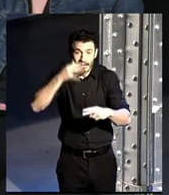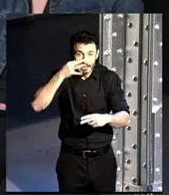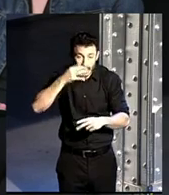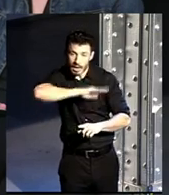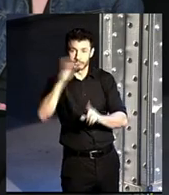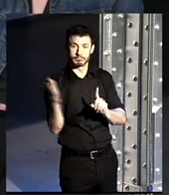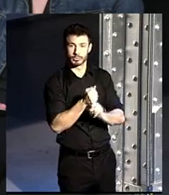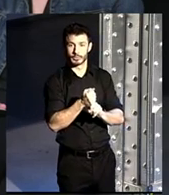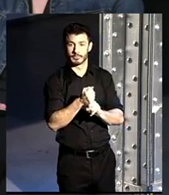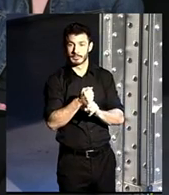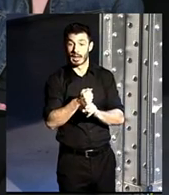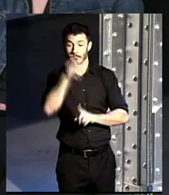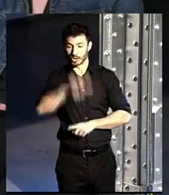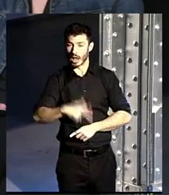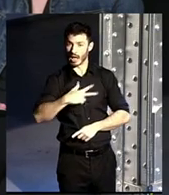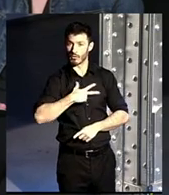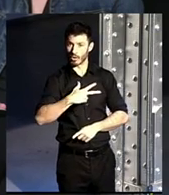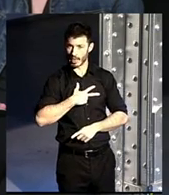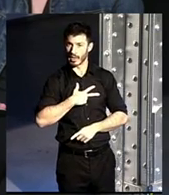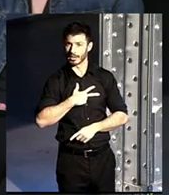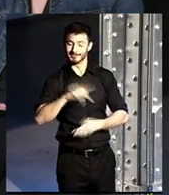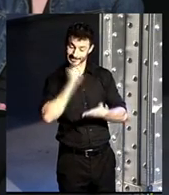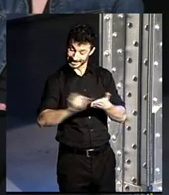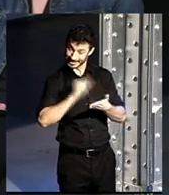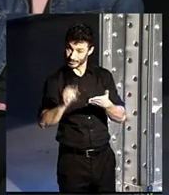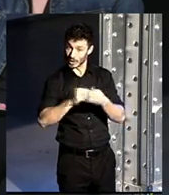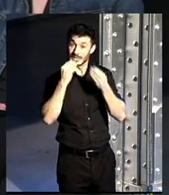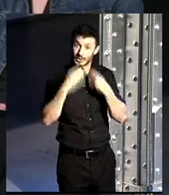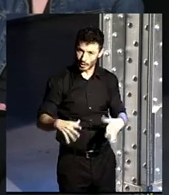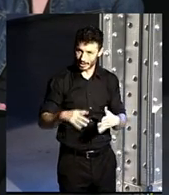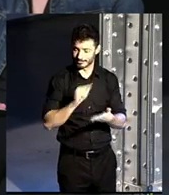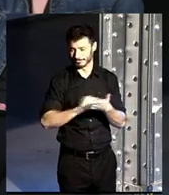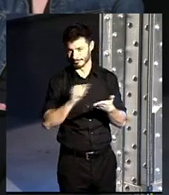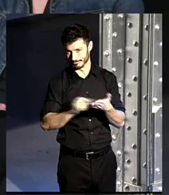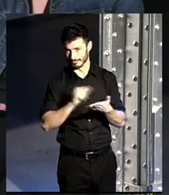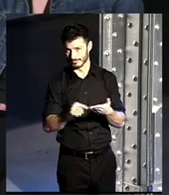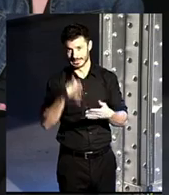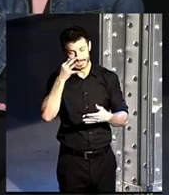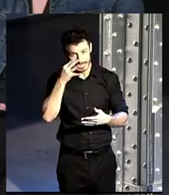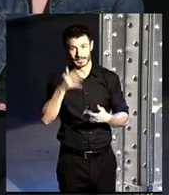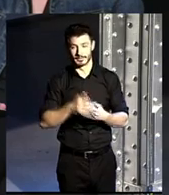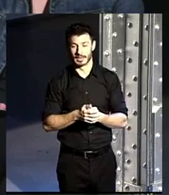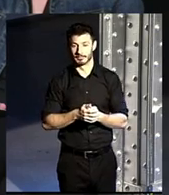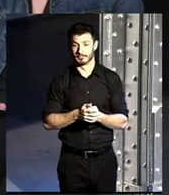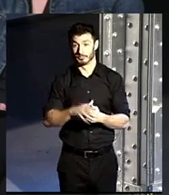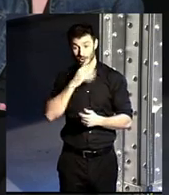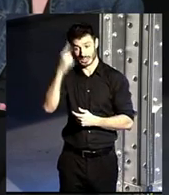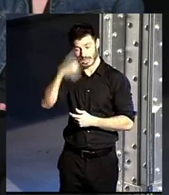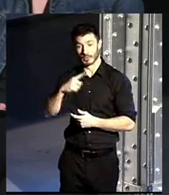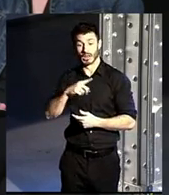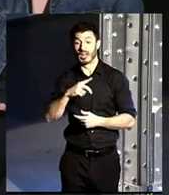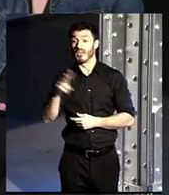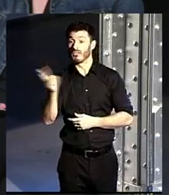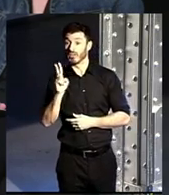París que se llama Audois, que había escrito esta historia. Así, ahora sabemos, primero, que Verne la había leído, que no era